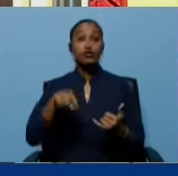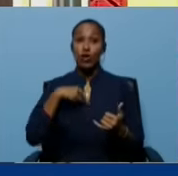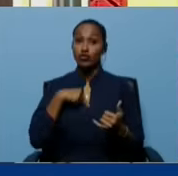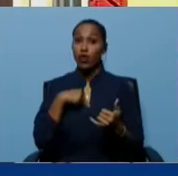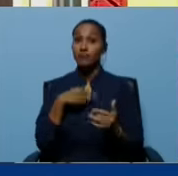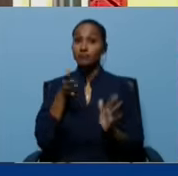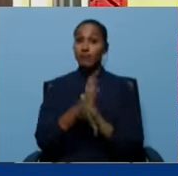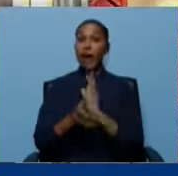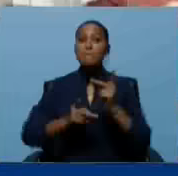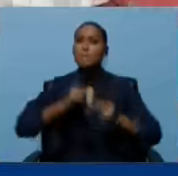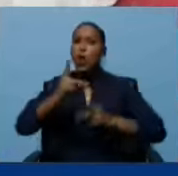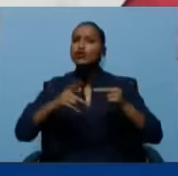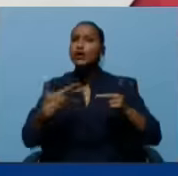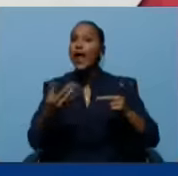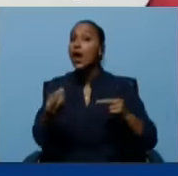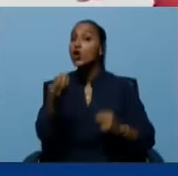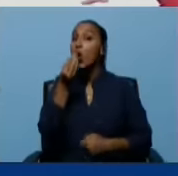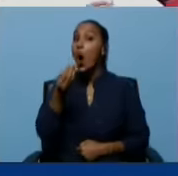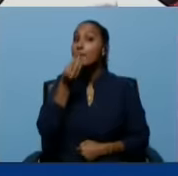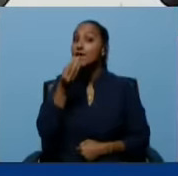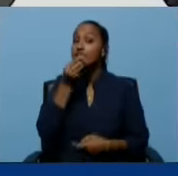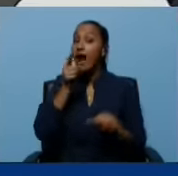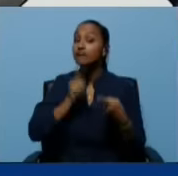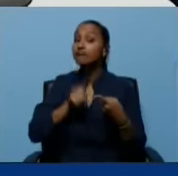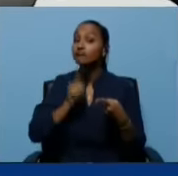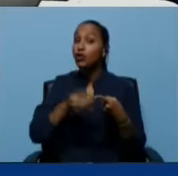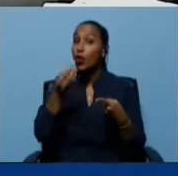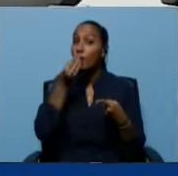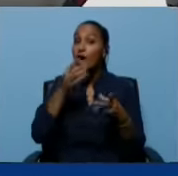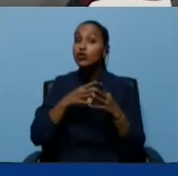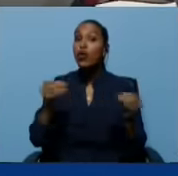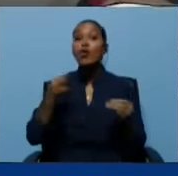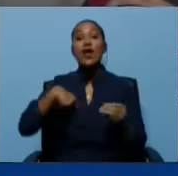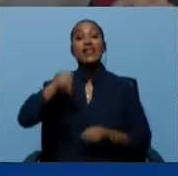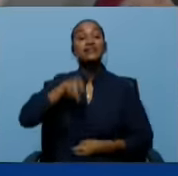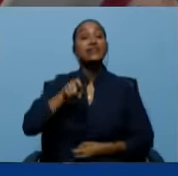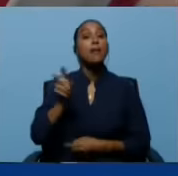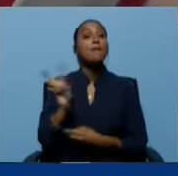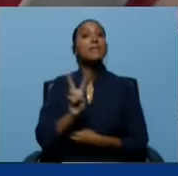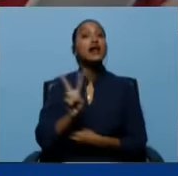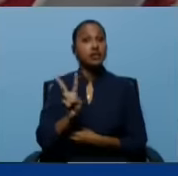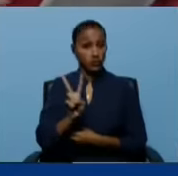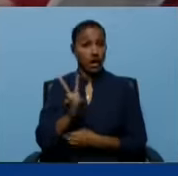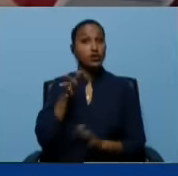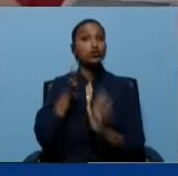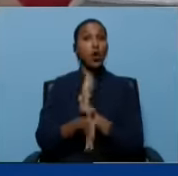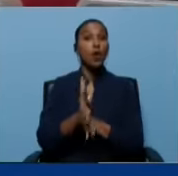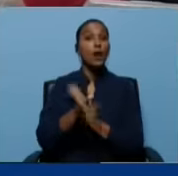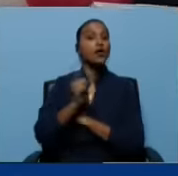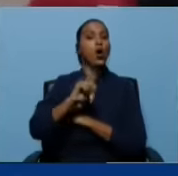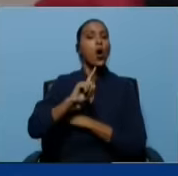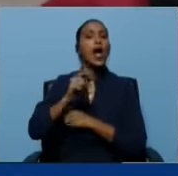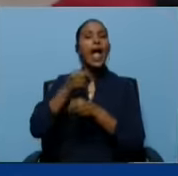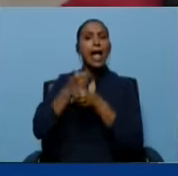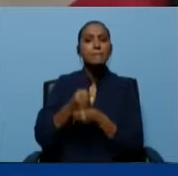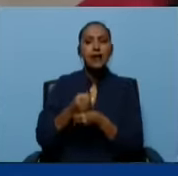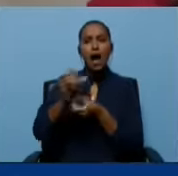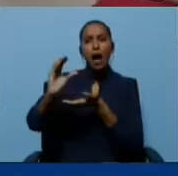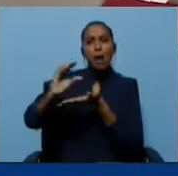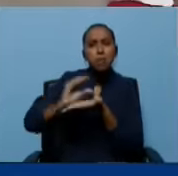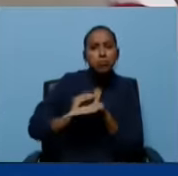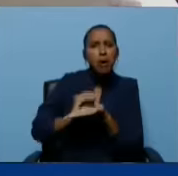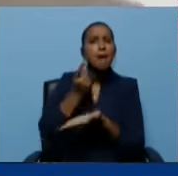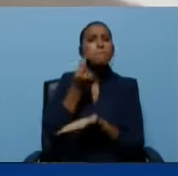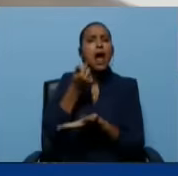papa y todo lo que necesitamos en el país como lo estamos produciendo sin depender de la chequera petrolera, como era